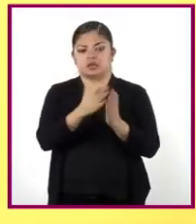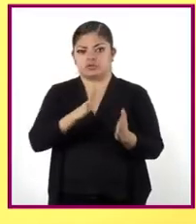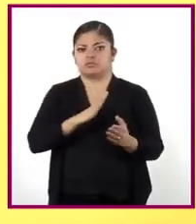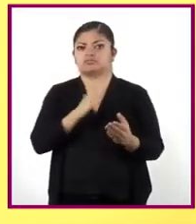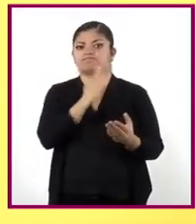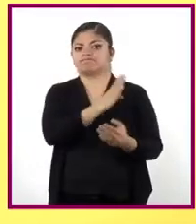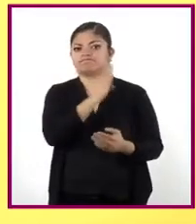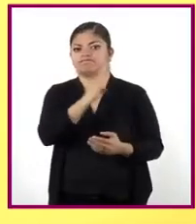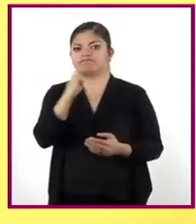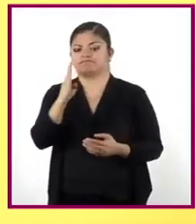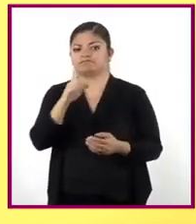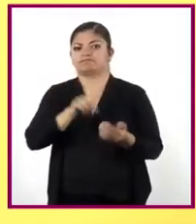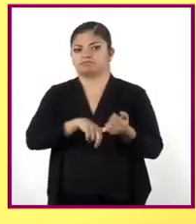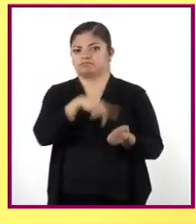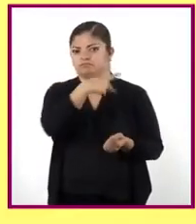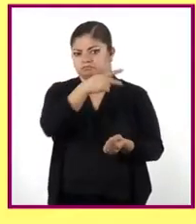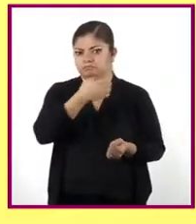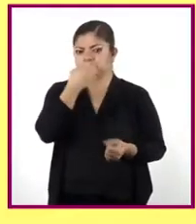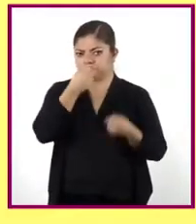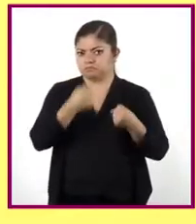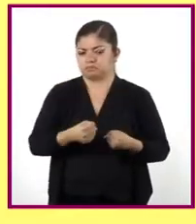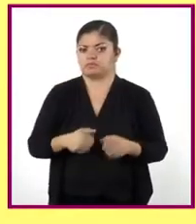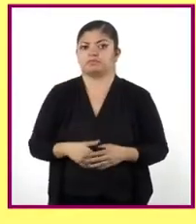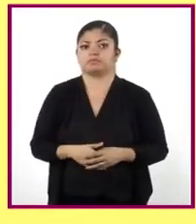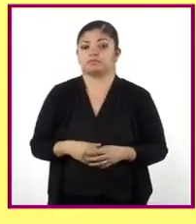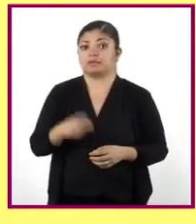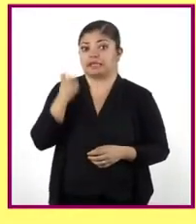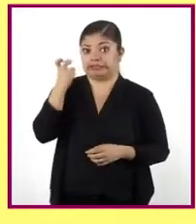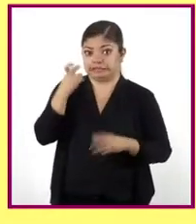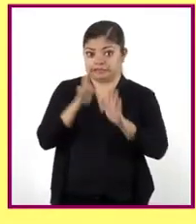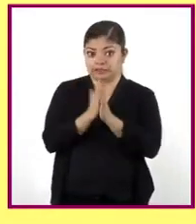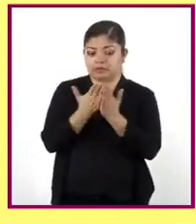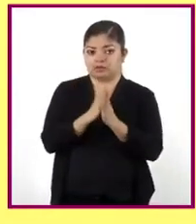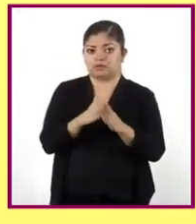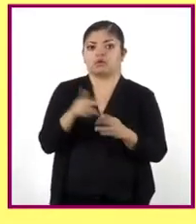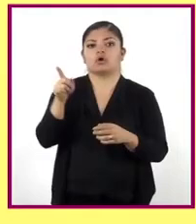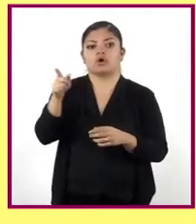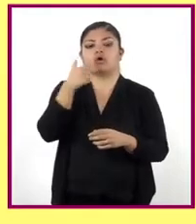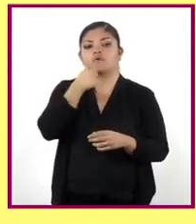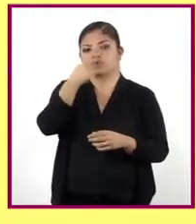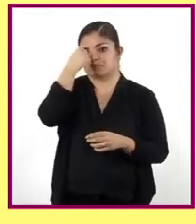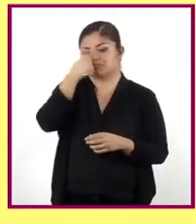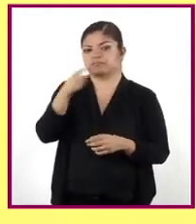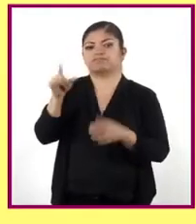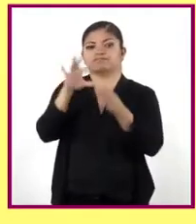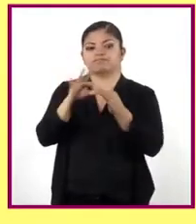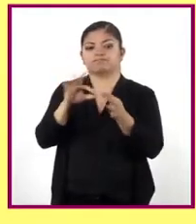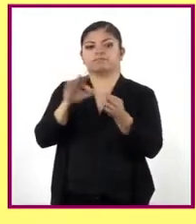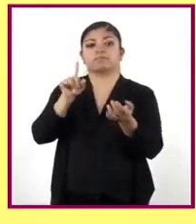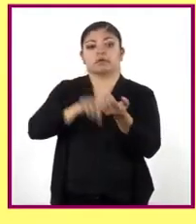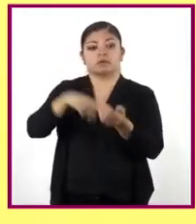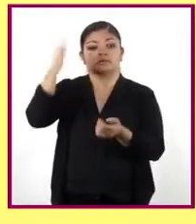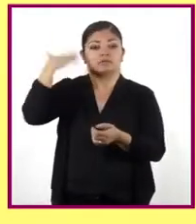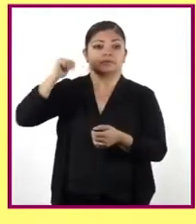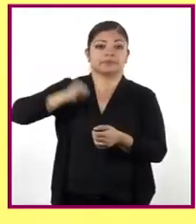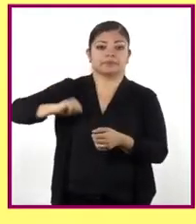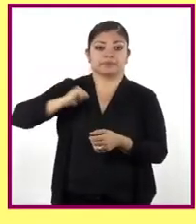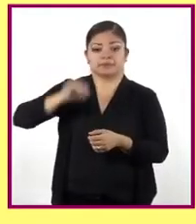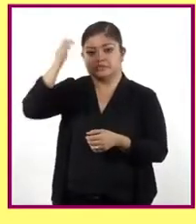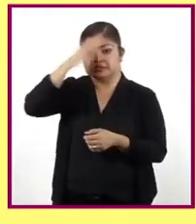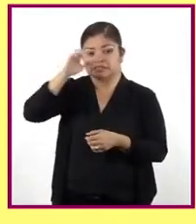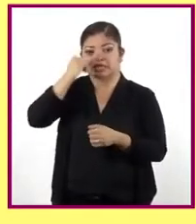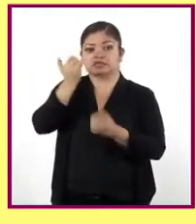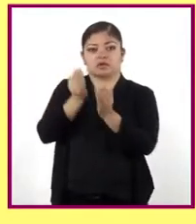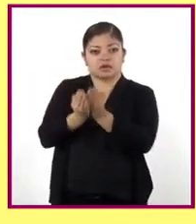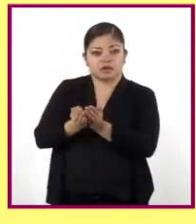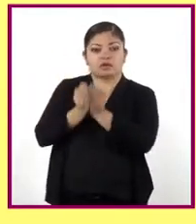rincón de la biblioteca escolar. En este libro, el autor narra cómo es que los navegantes exploradores y científicos se lanzan a